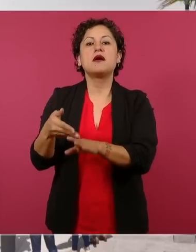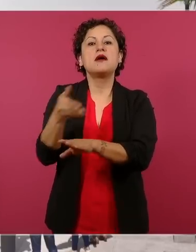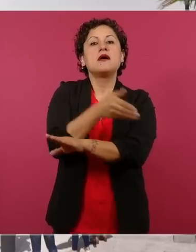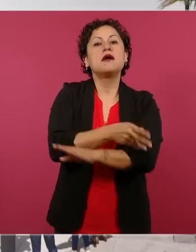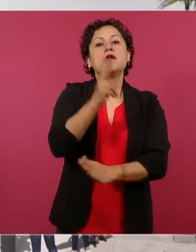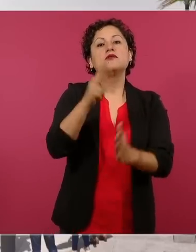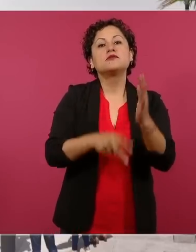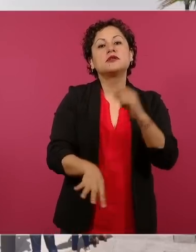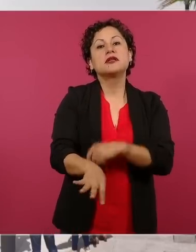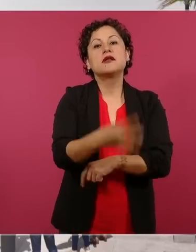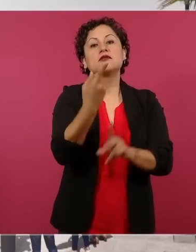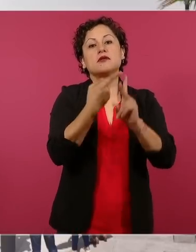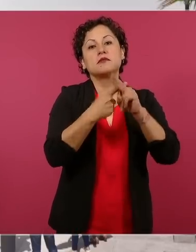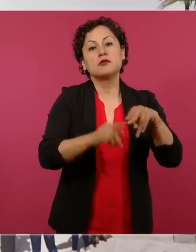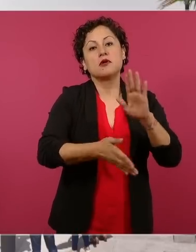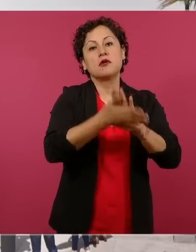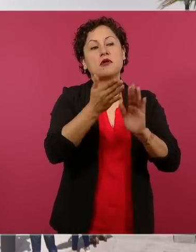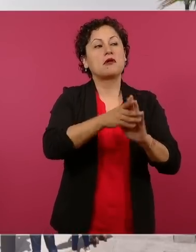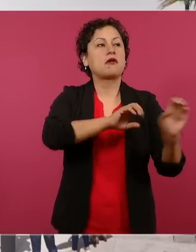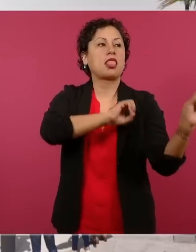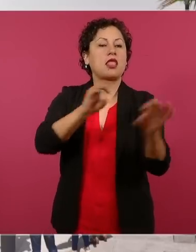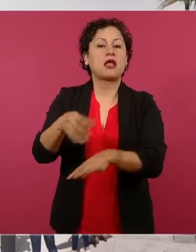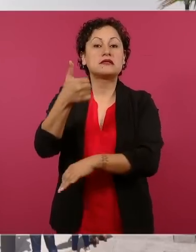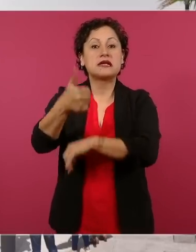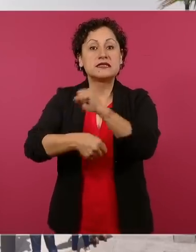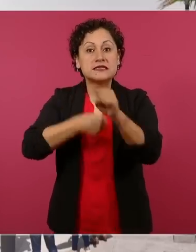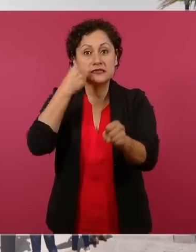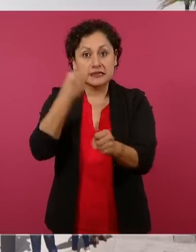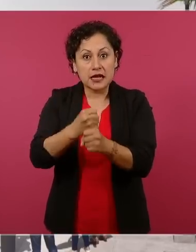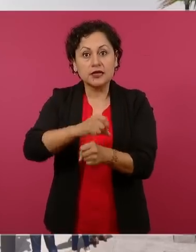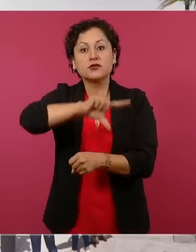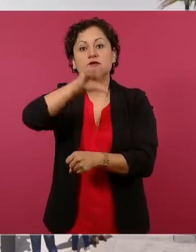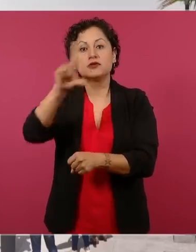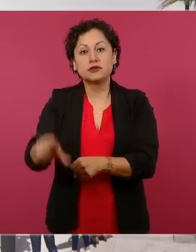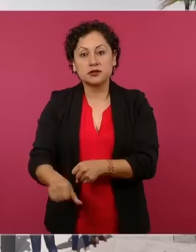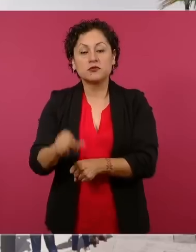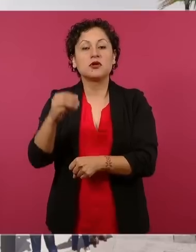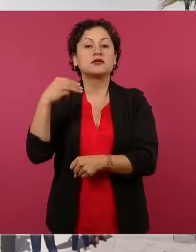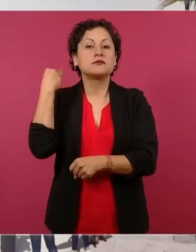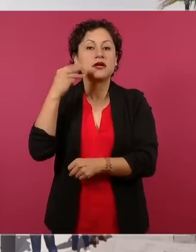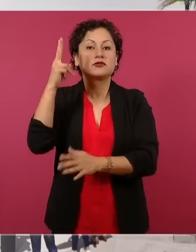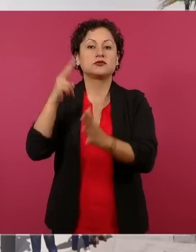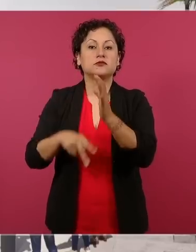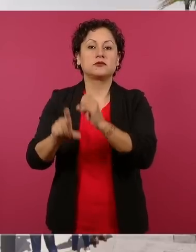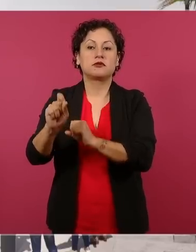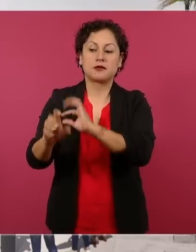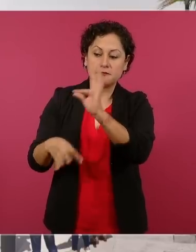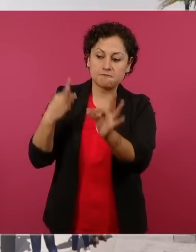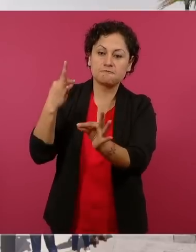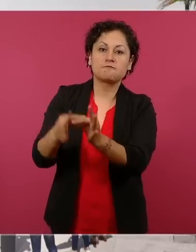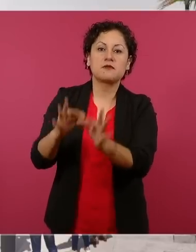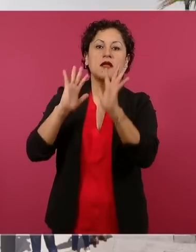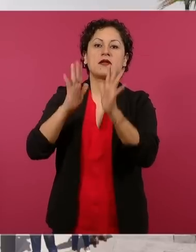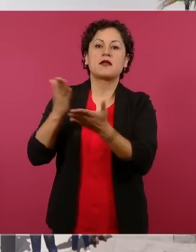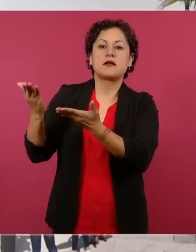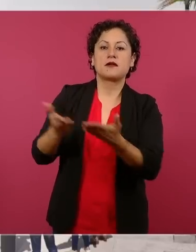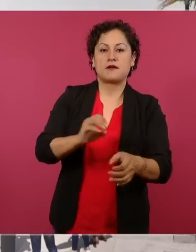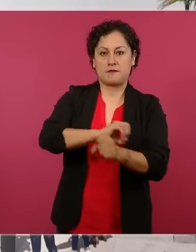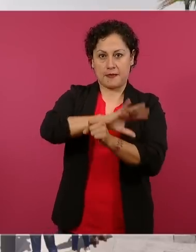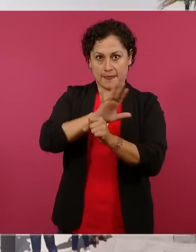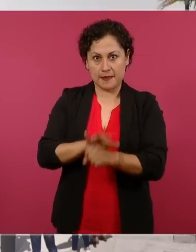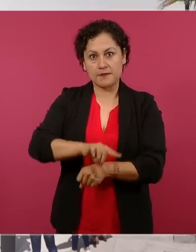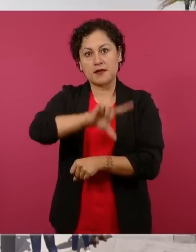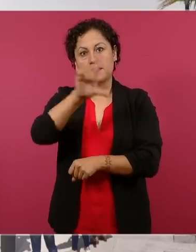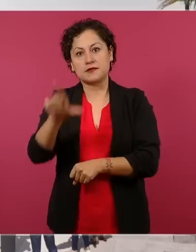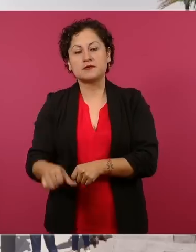2014, abandonado durante 6 años, fue puesto en operación en marzo del 2020 para atender la pandemia y el 17 de mayo del